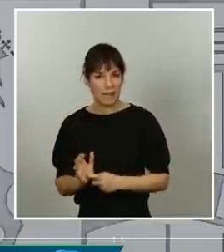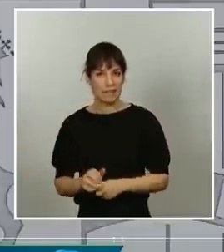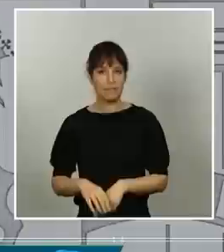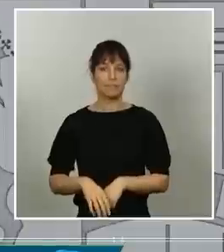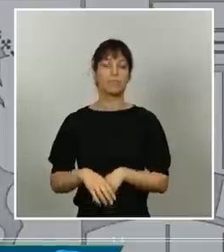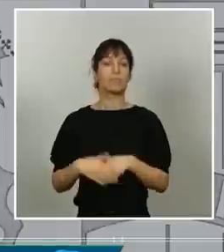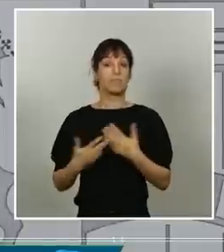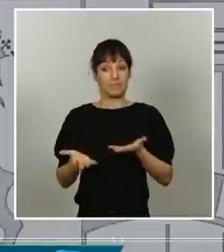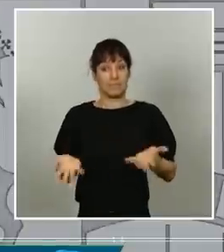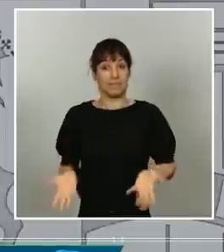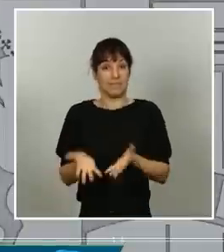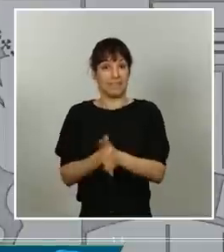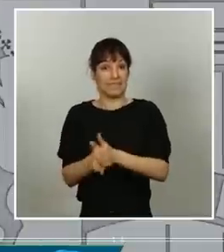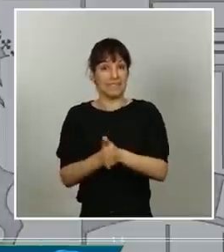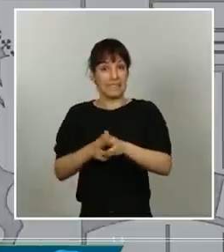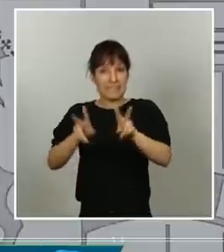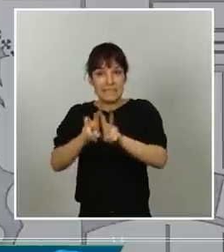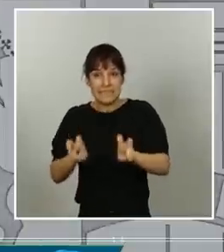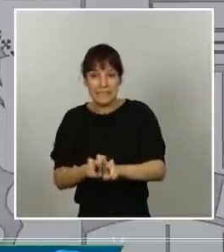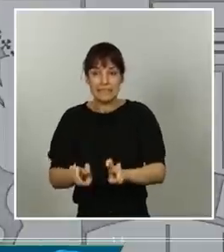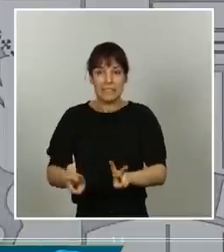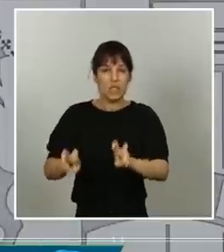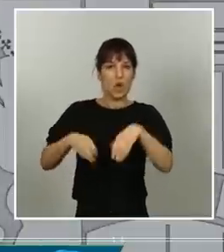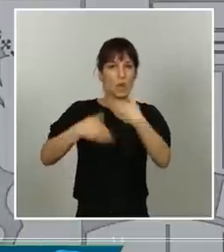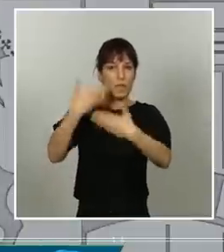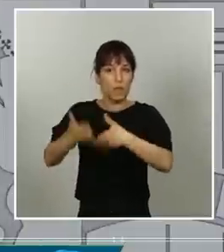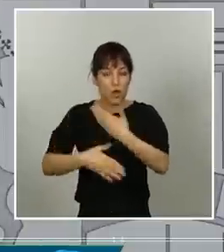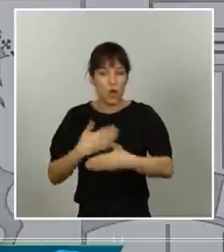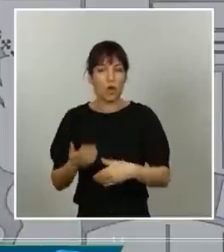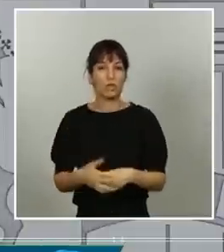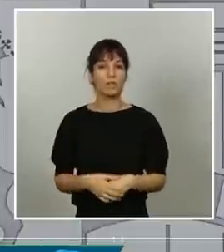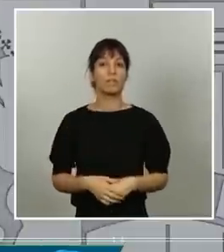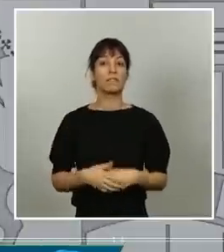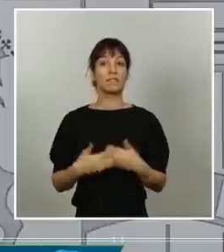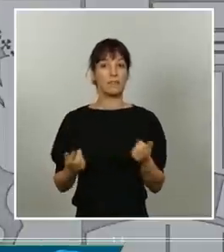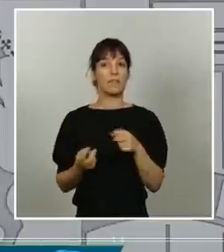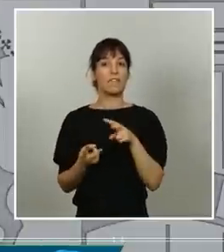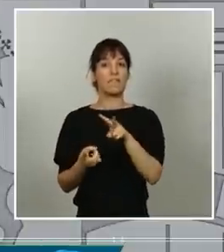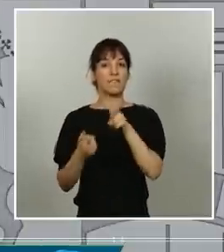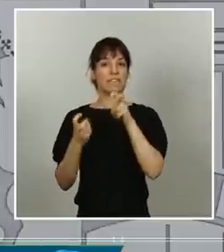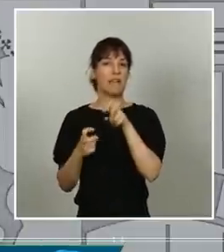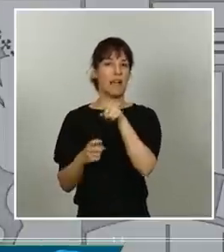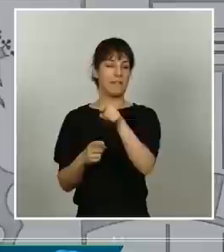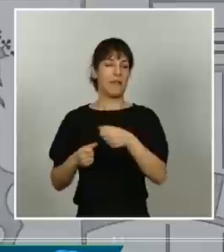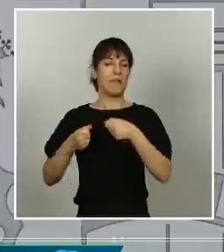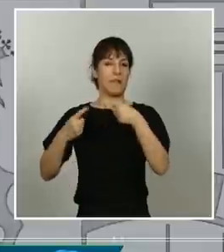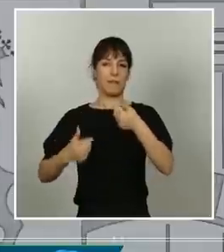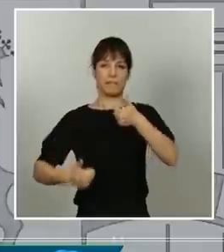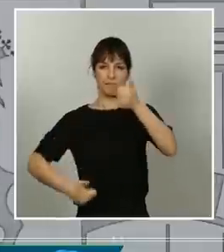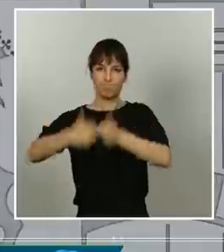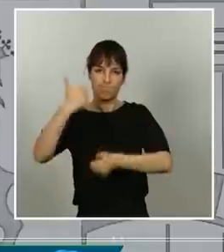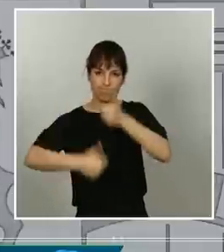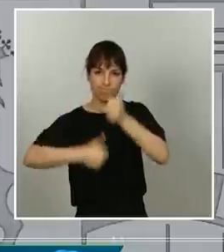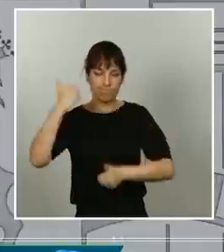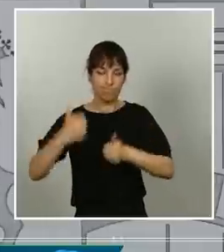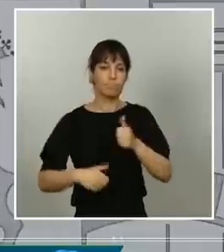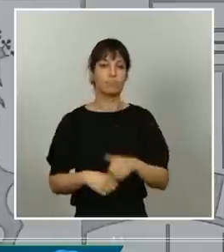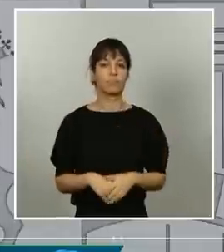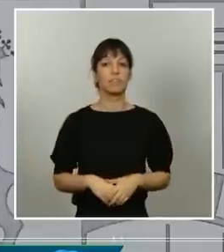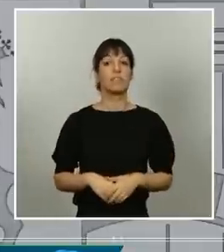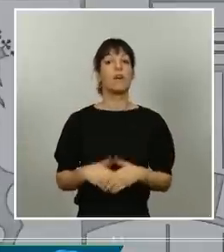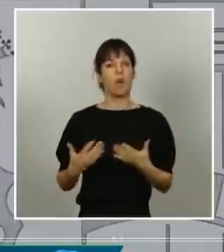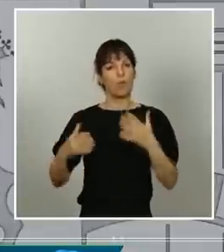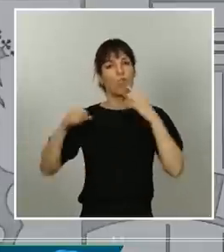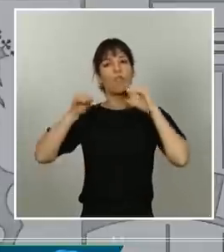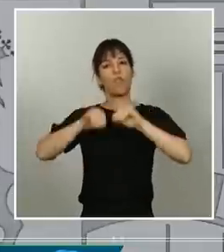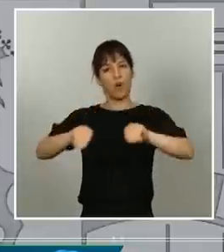el Partido Socialista, pese a todo, no se hunde, y eso que la gestión pues ha sido muy deficiente y que ha sido, según, por ejemplo, la Universidad